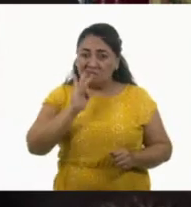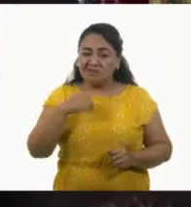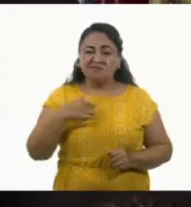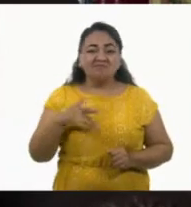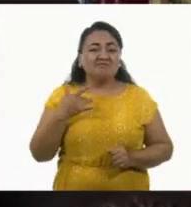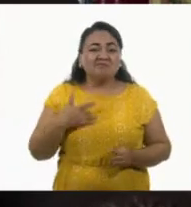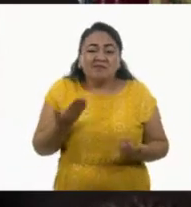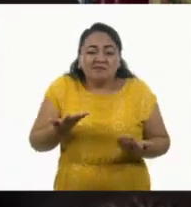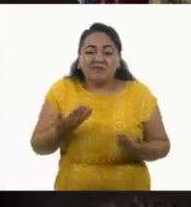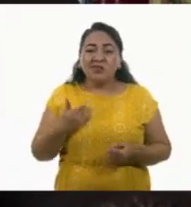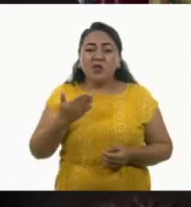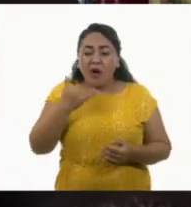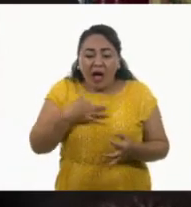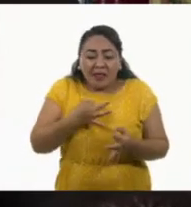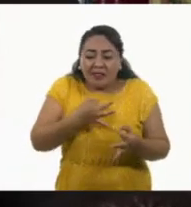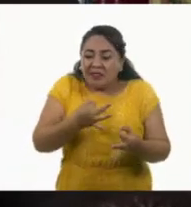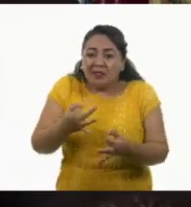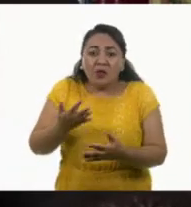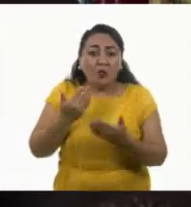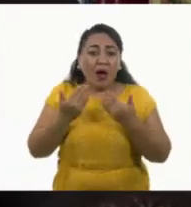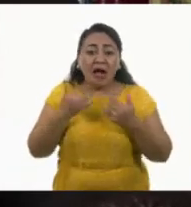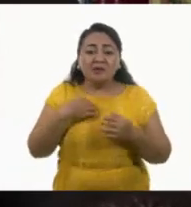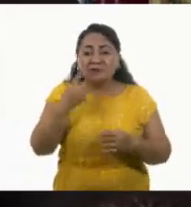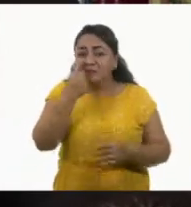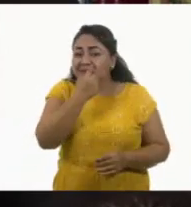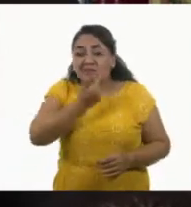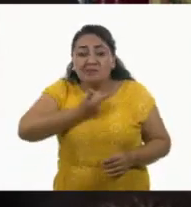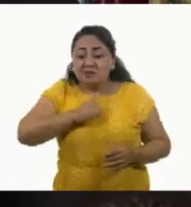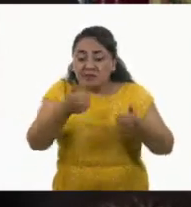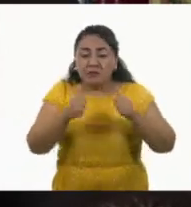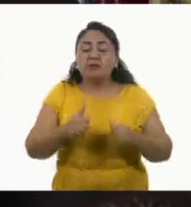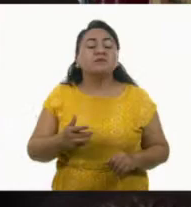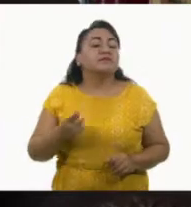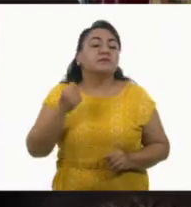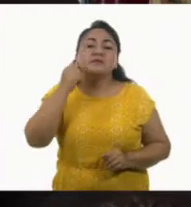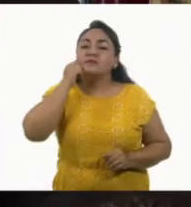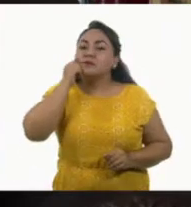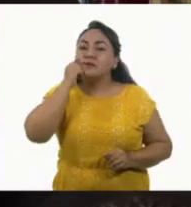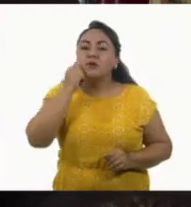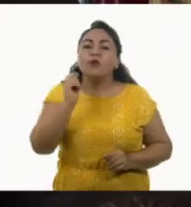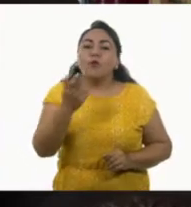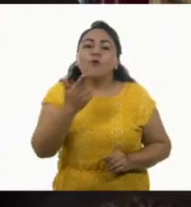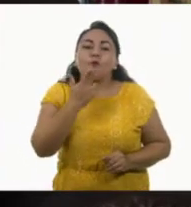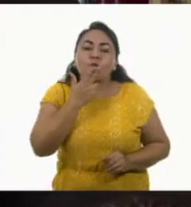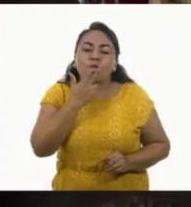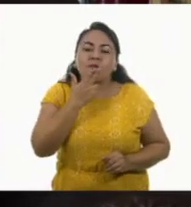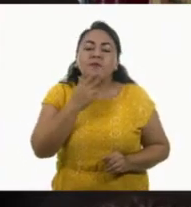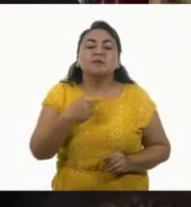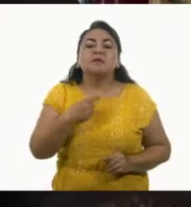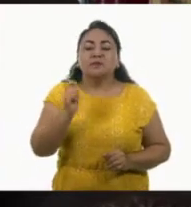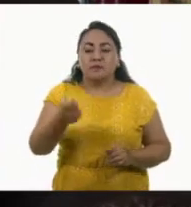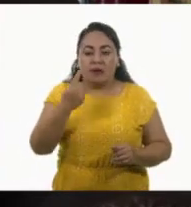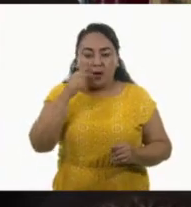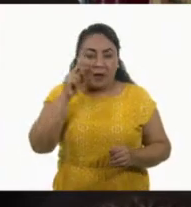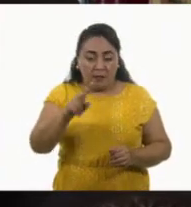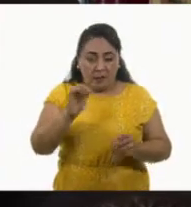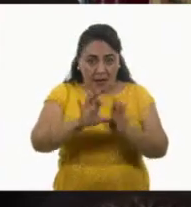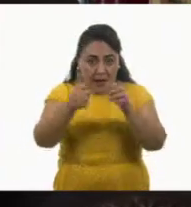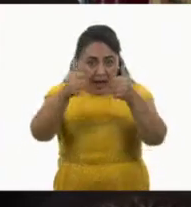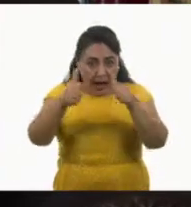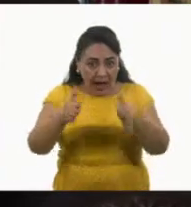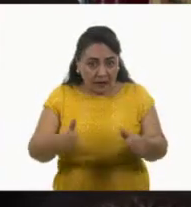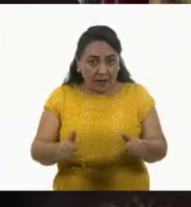no hay ninguna disciplina que a mí me interese, consumirlo. O sea, ver que el arte no